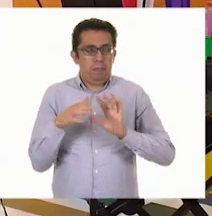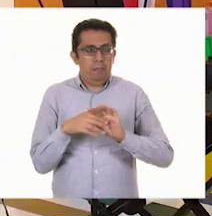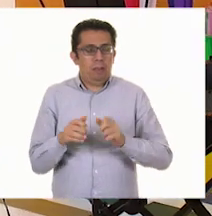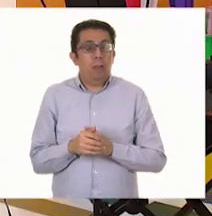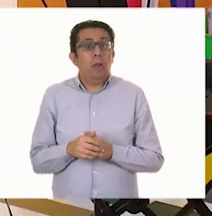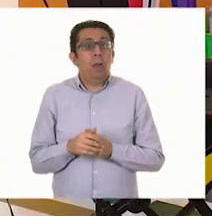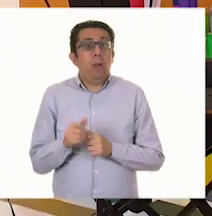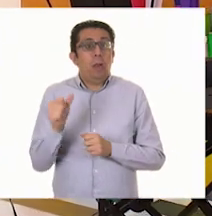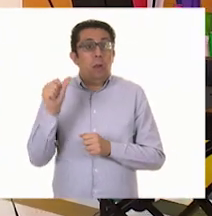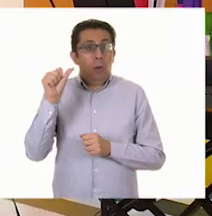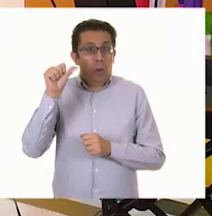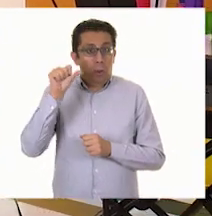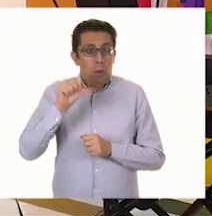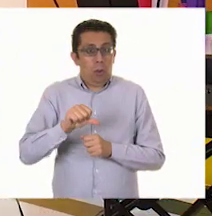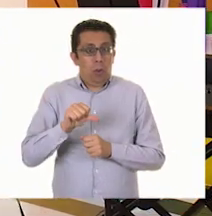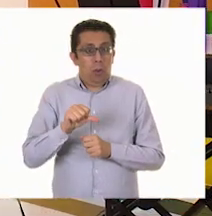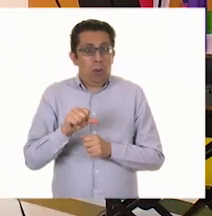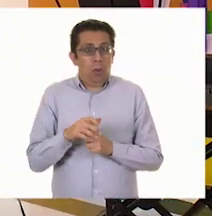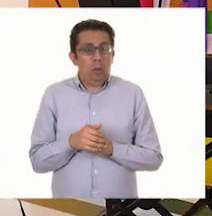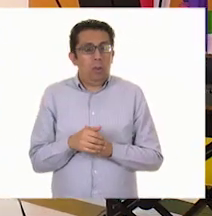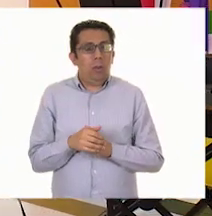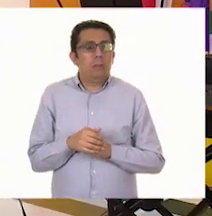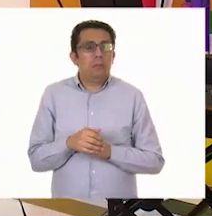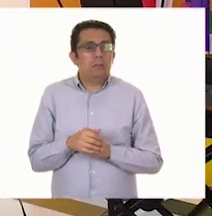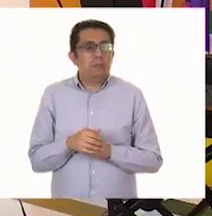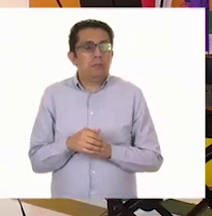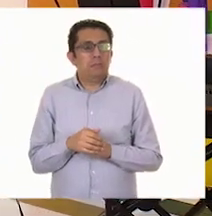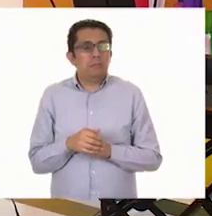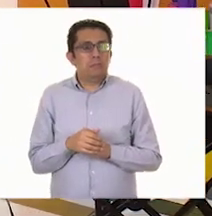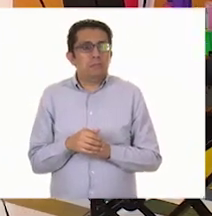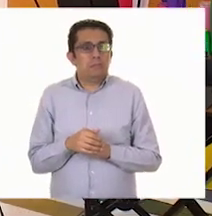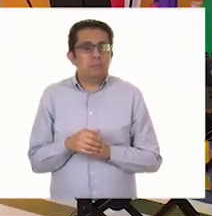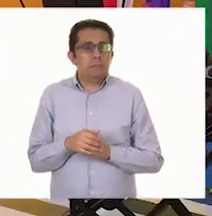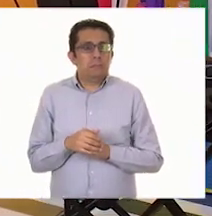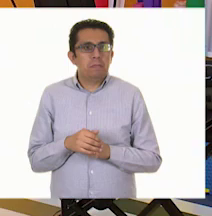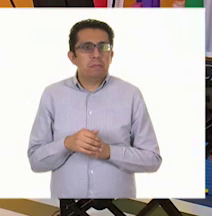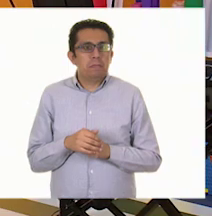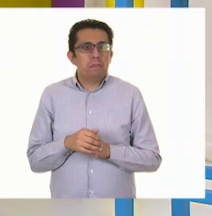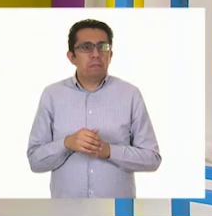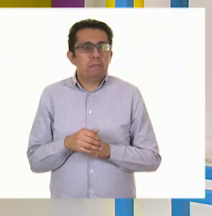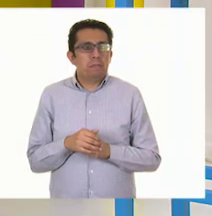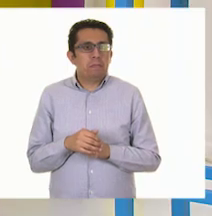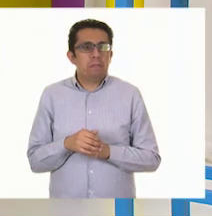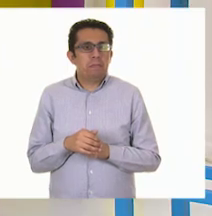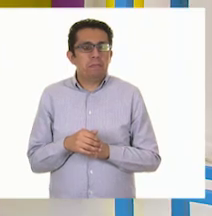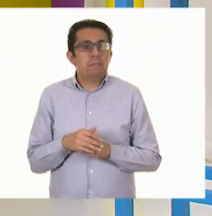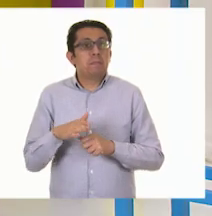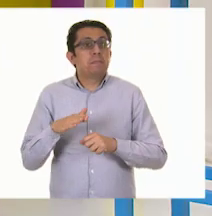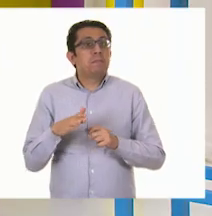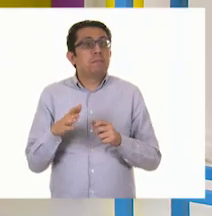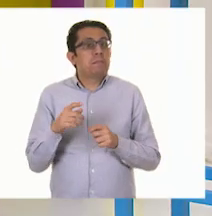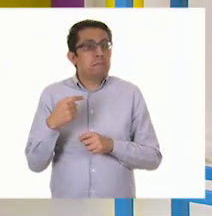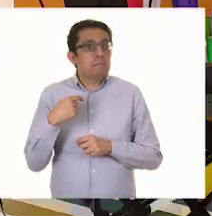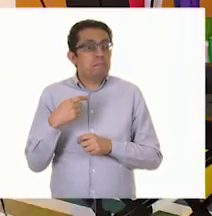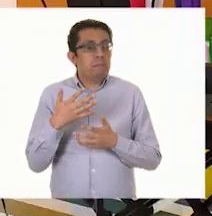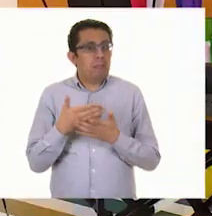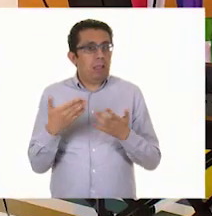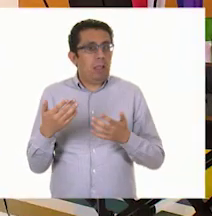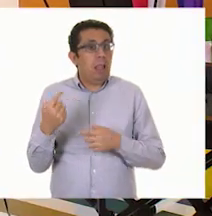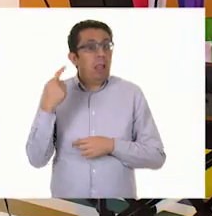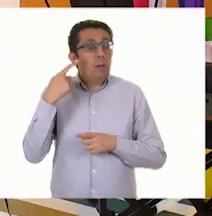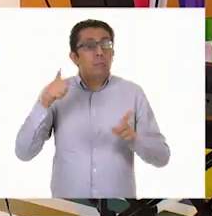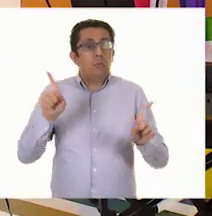hoy vamos a hacer un viaje en el tiempo, Pili. ¿De verdad? Sí. Me encanta la idea. Sí, porque fíjate, vamos a escuchar